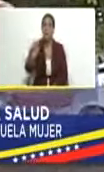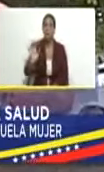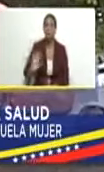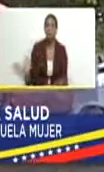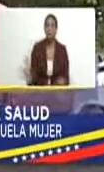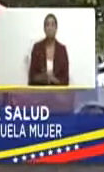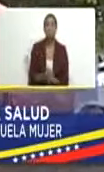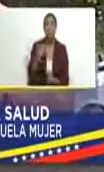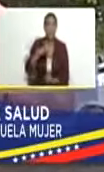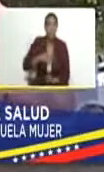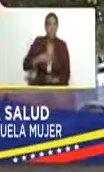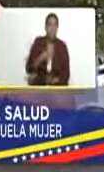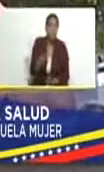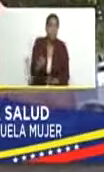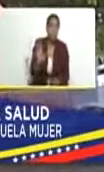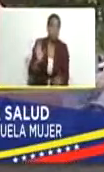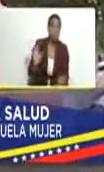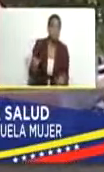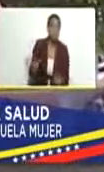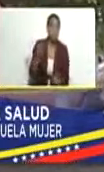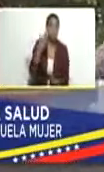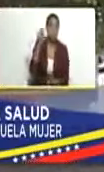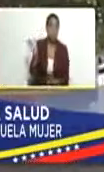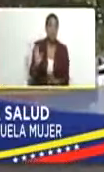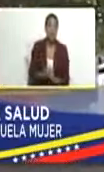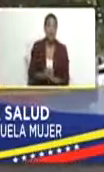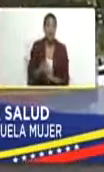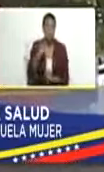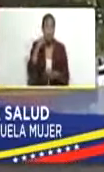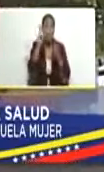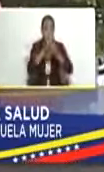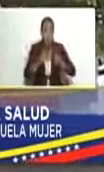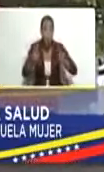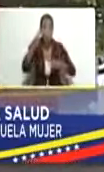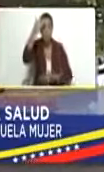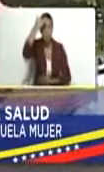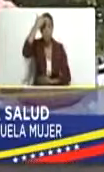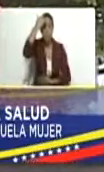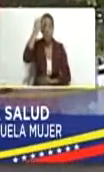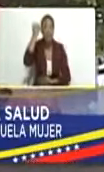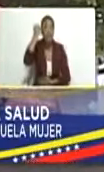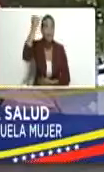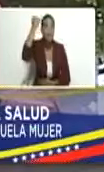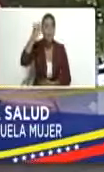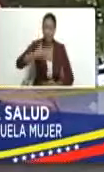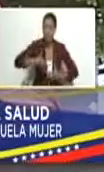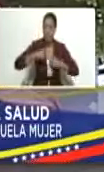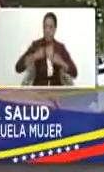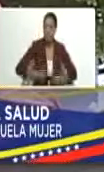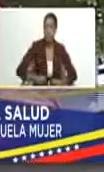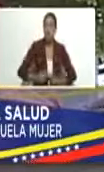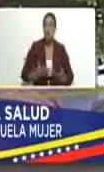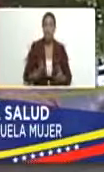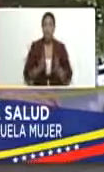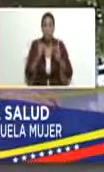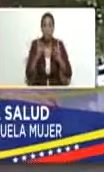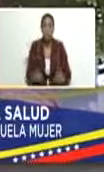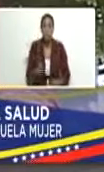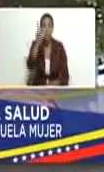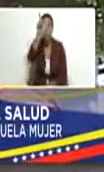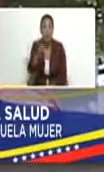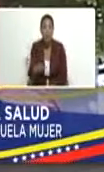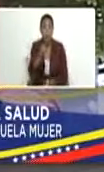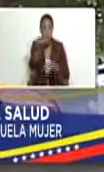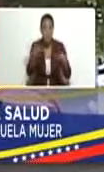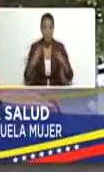Y si ustedes tienen los valores, la conciencia, la inteligencia, la fuerza, mujeres de